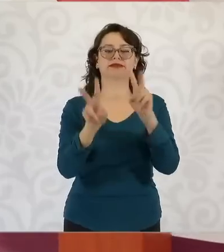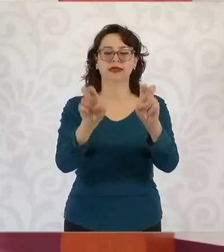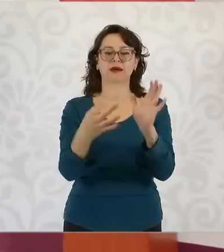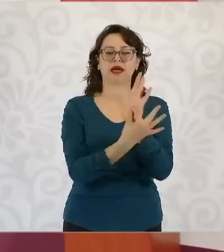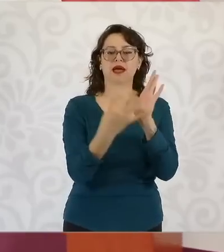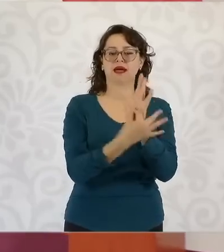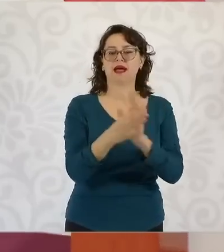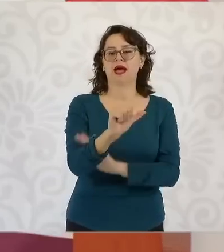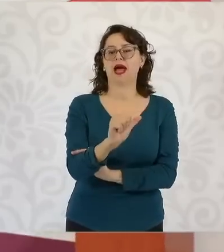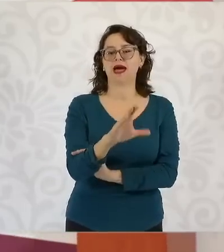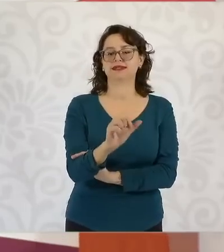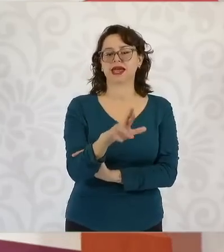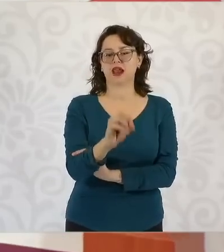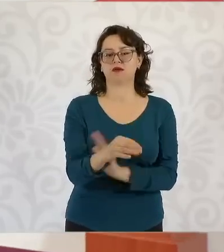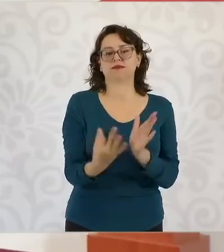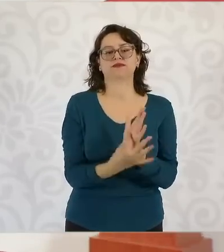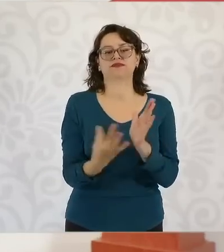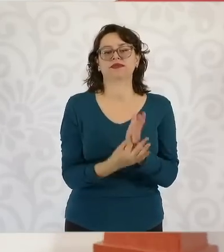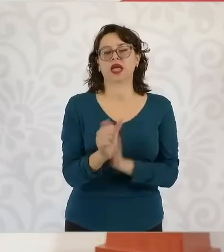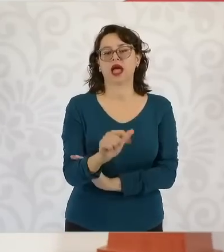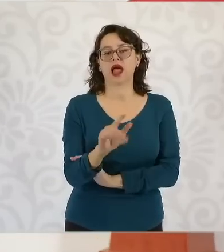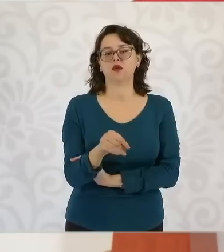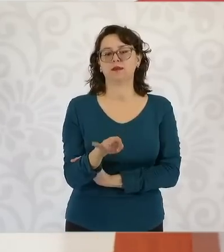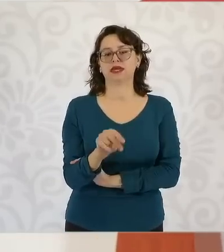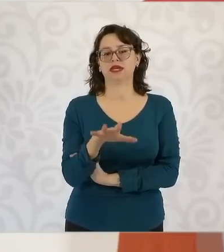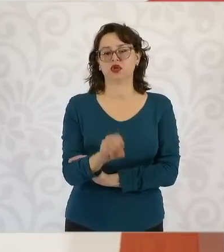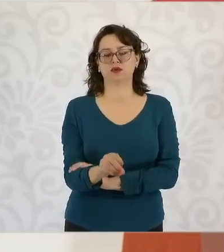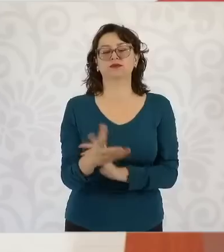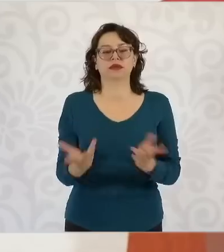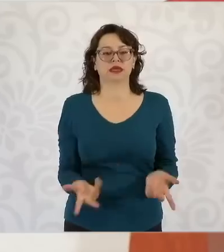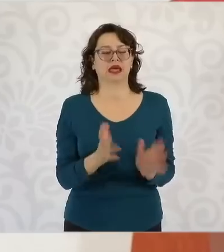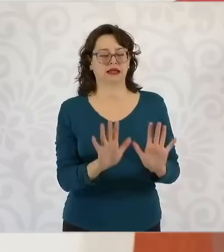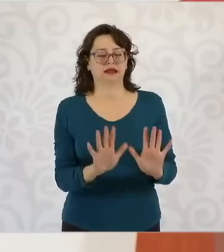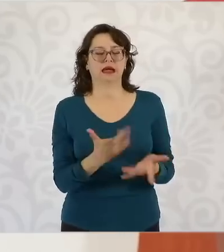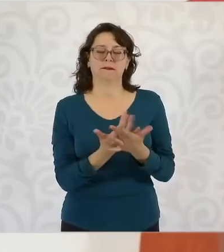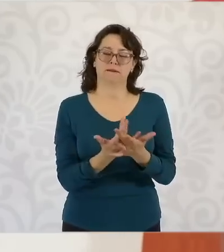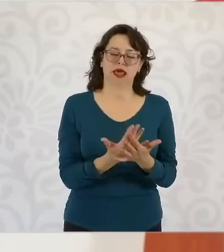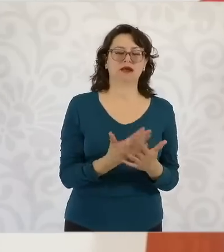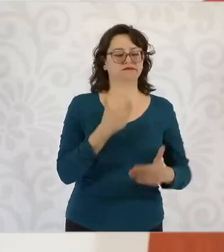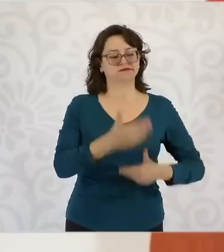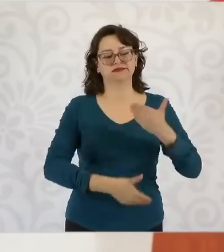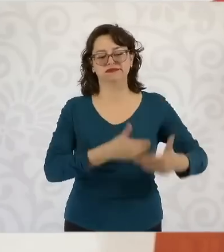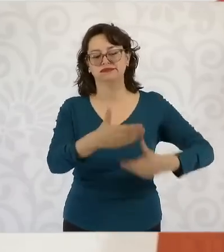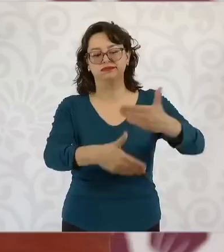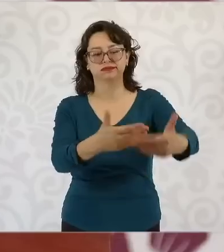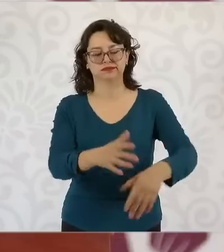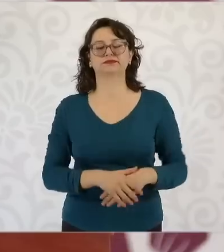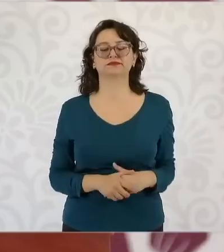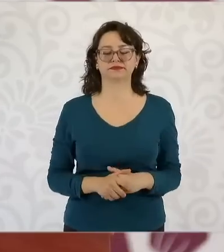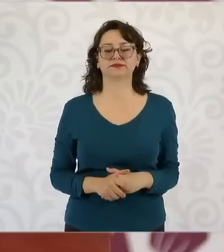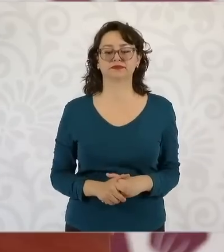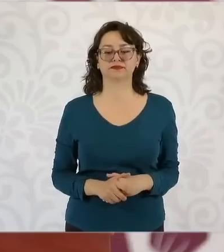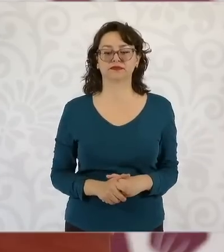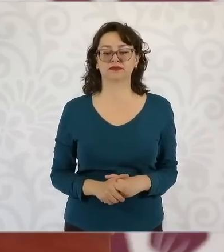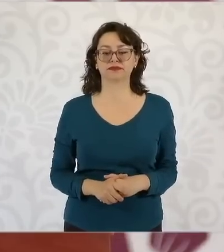que planteamos. No quisiera yo abundar mucho más hasta que no podamos llegar a algún acuerdo.